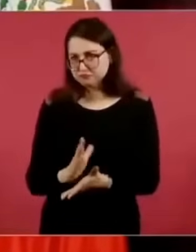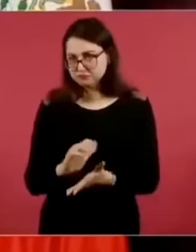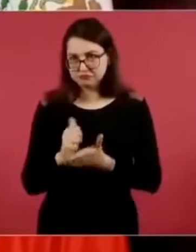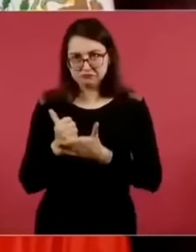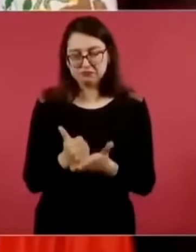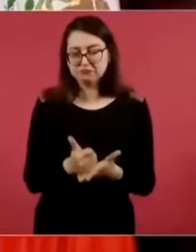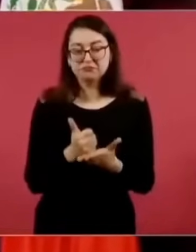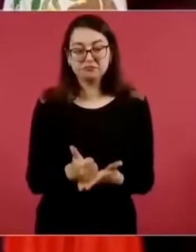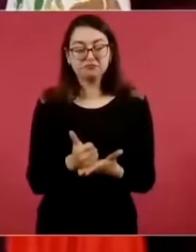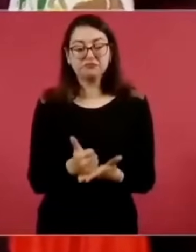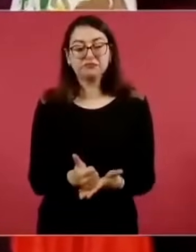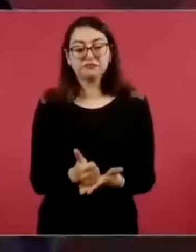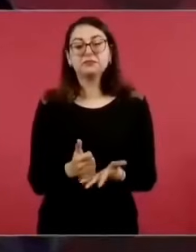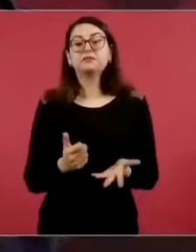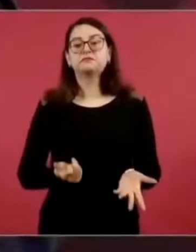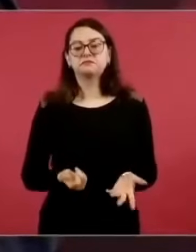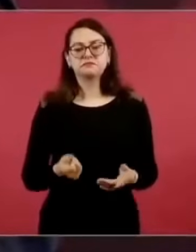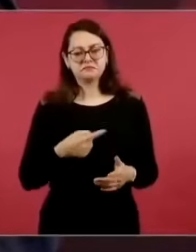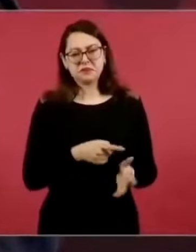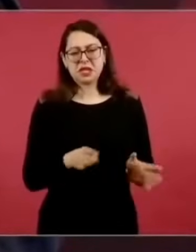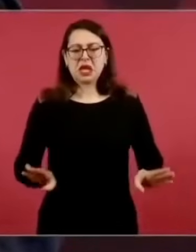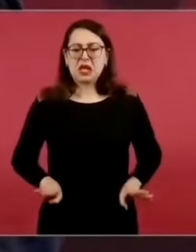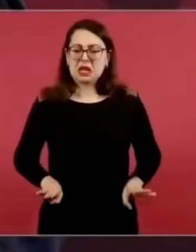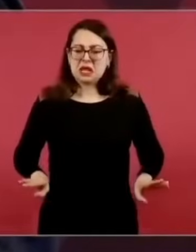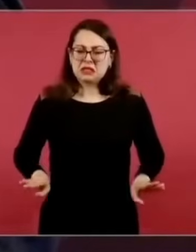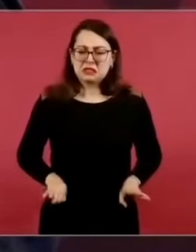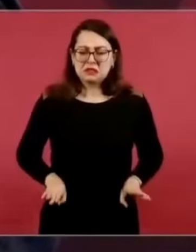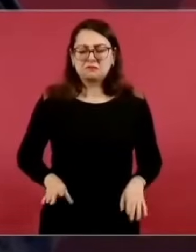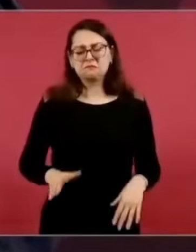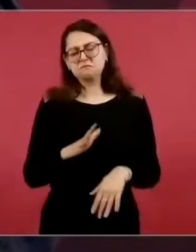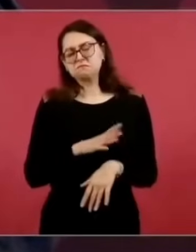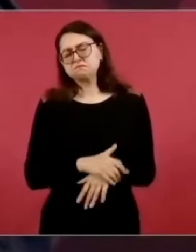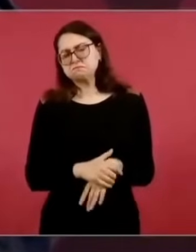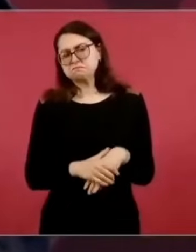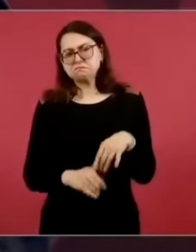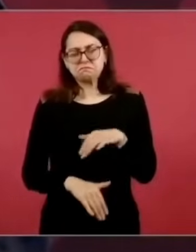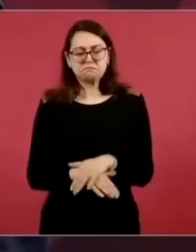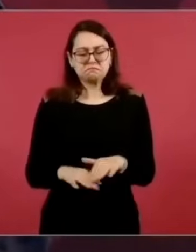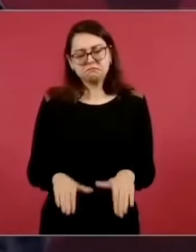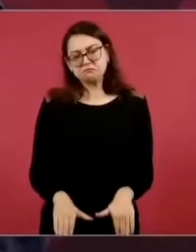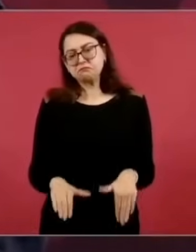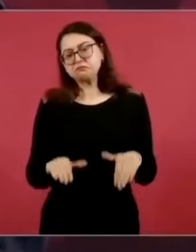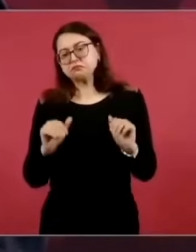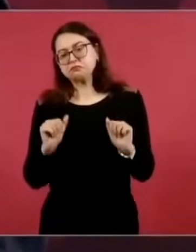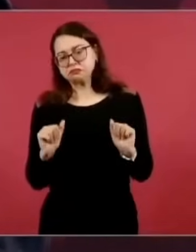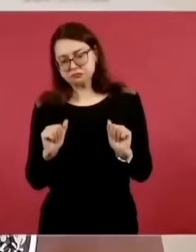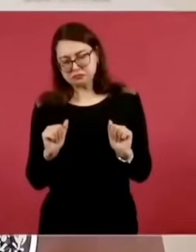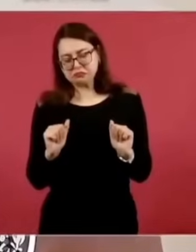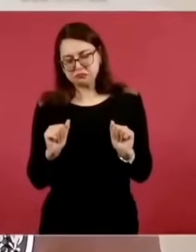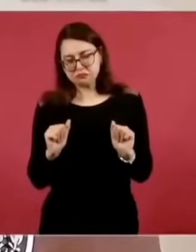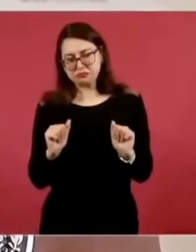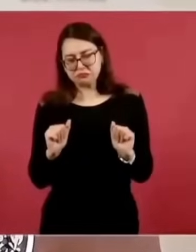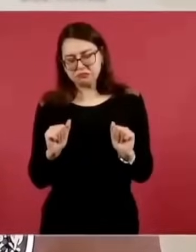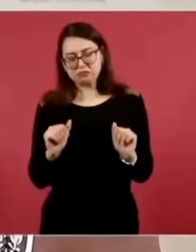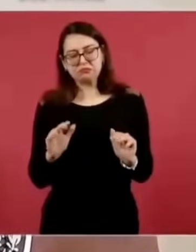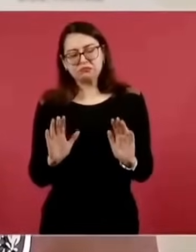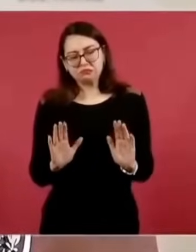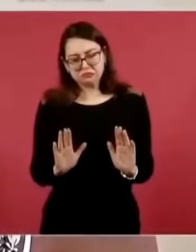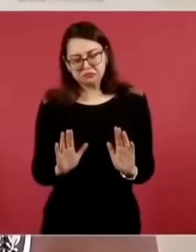aún siendo moderado, de todas formas, viene la elección del